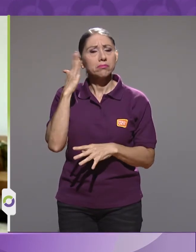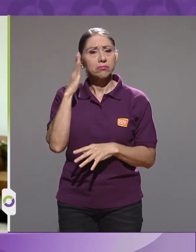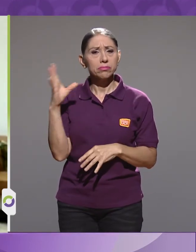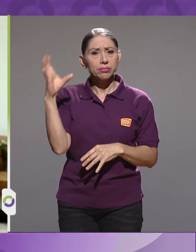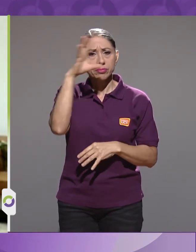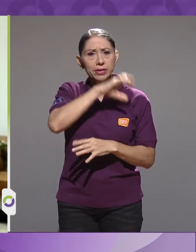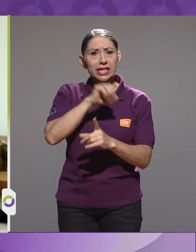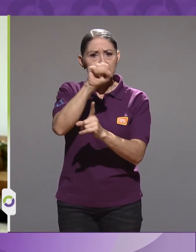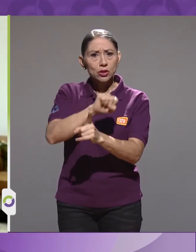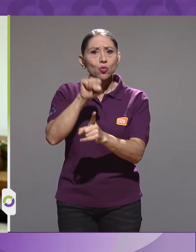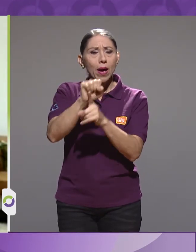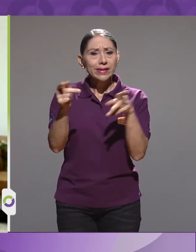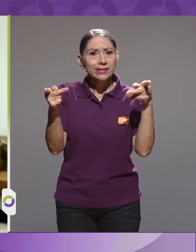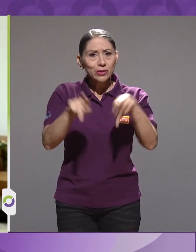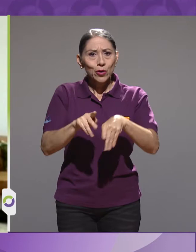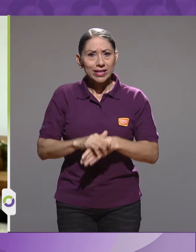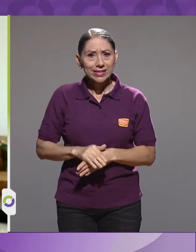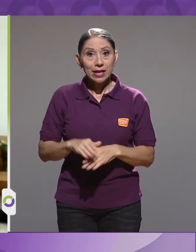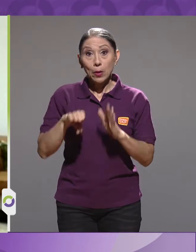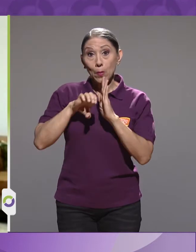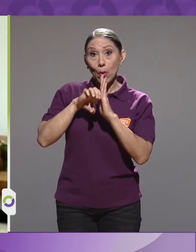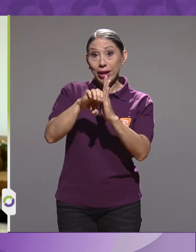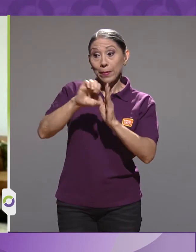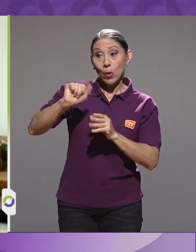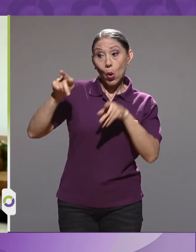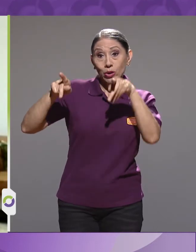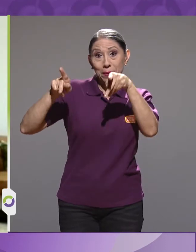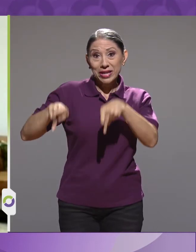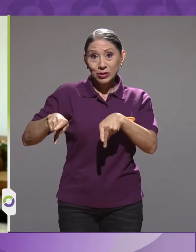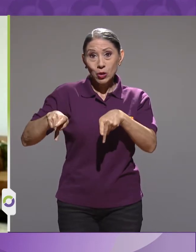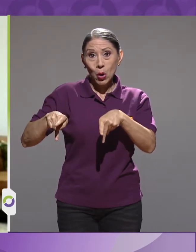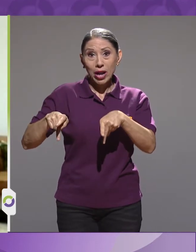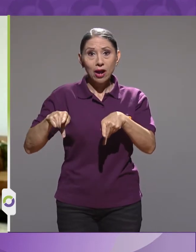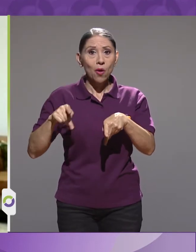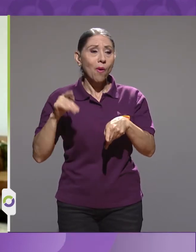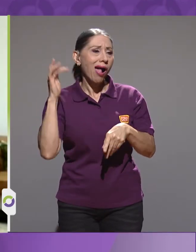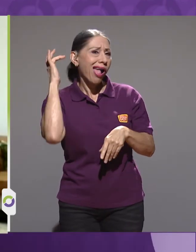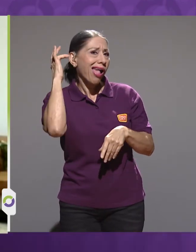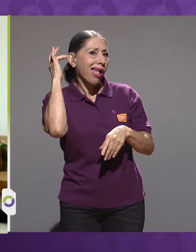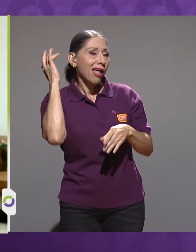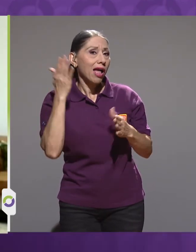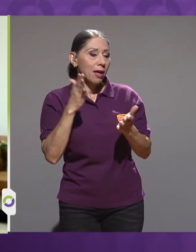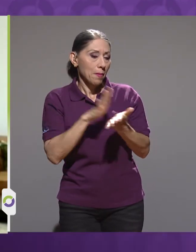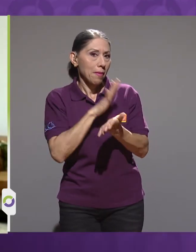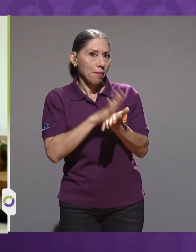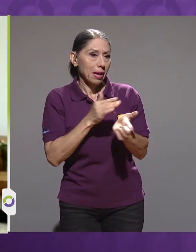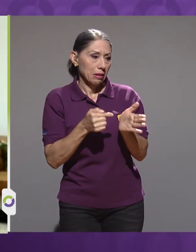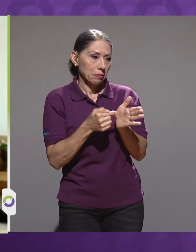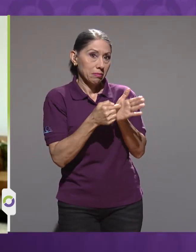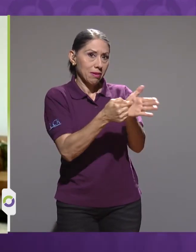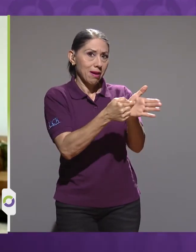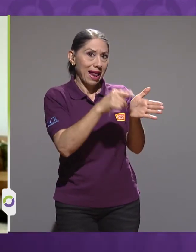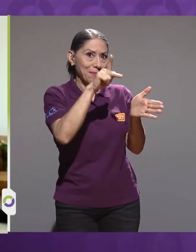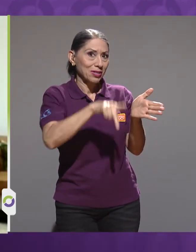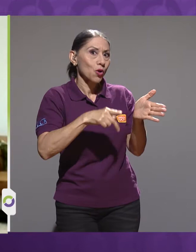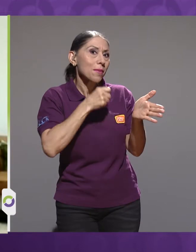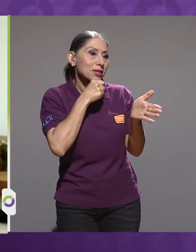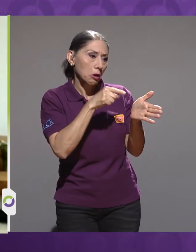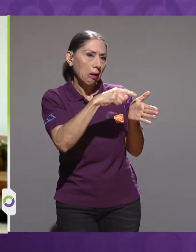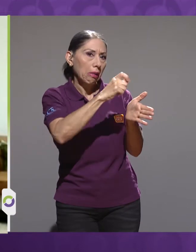de que hacen firmar al adulto mayor, que es generalmente el que tiene